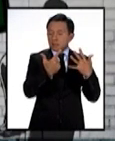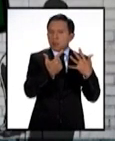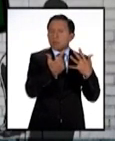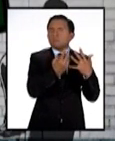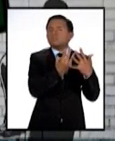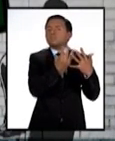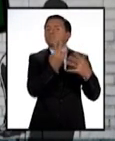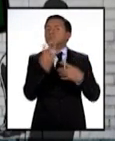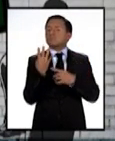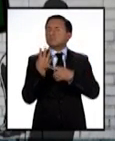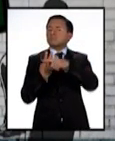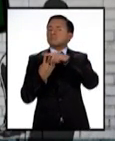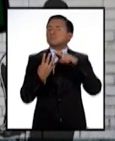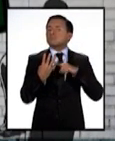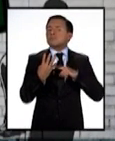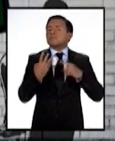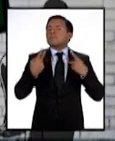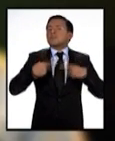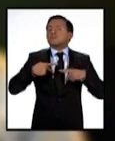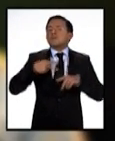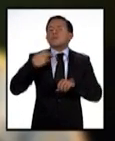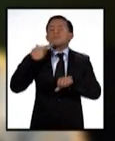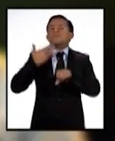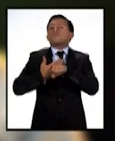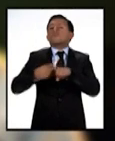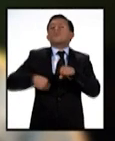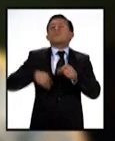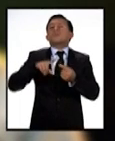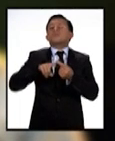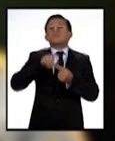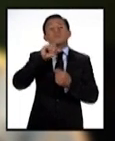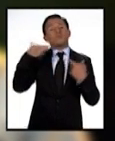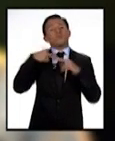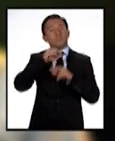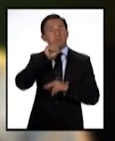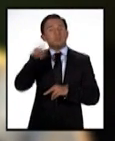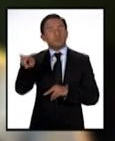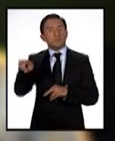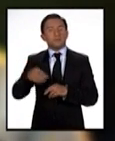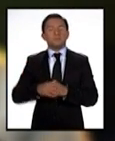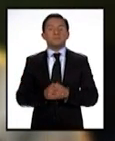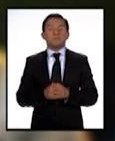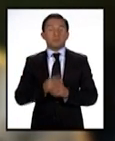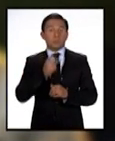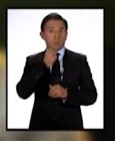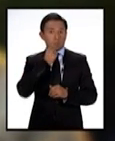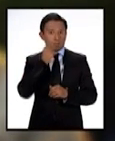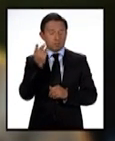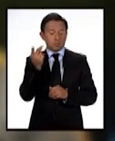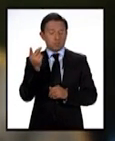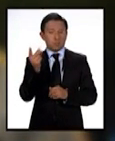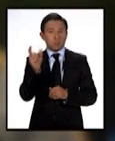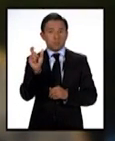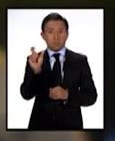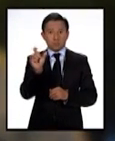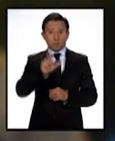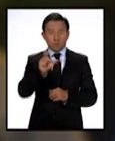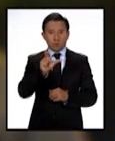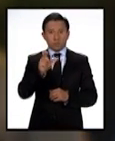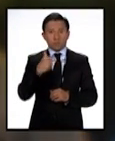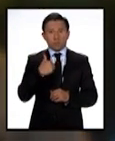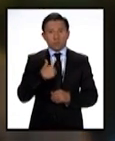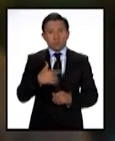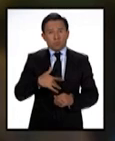tal violencia sean los profesores. Desde cuando me da el dolor me quiero hasta ahorcar.